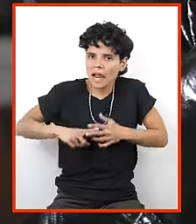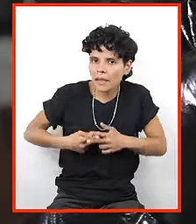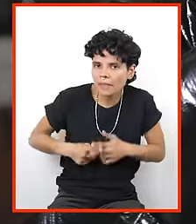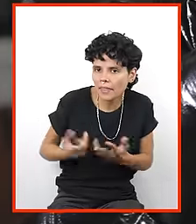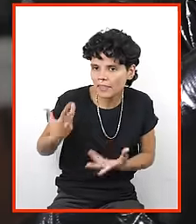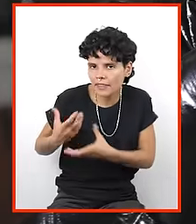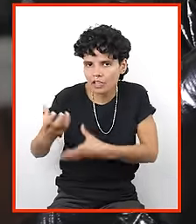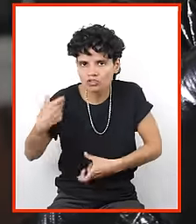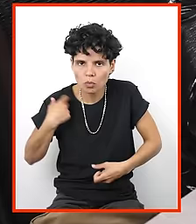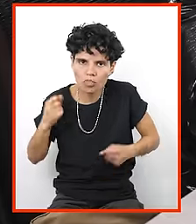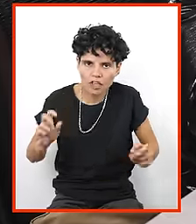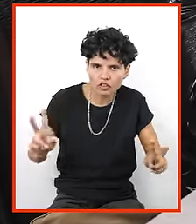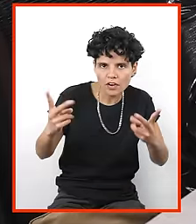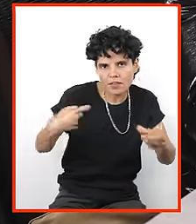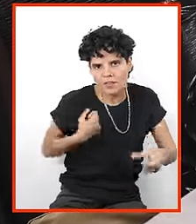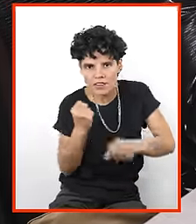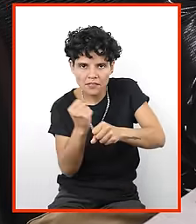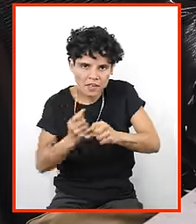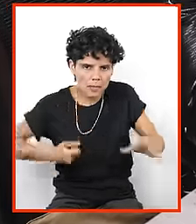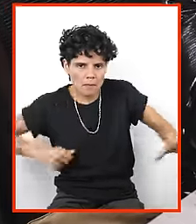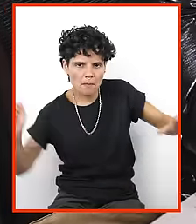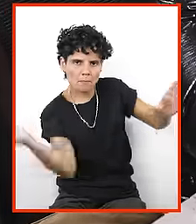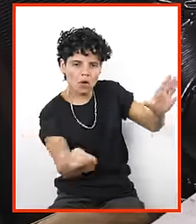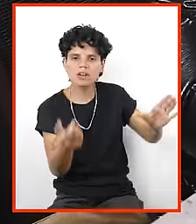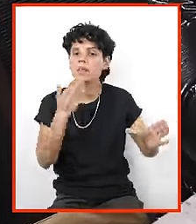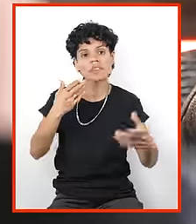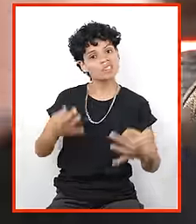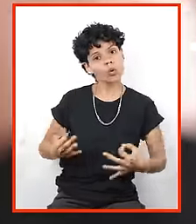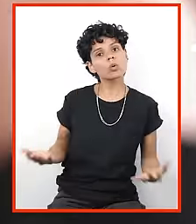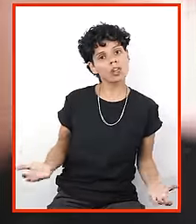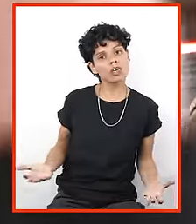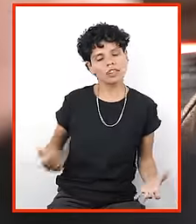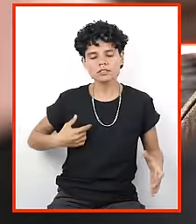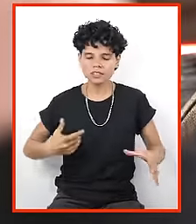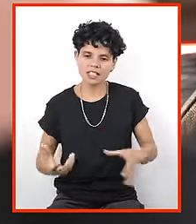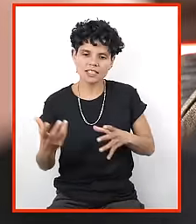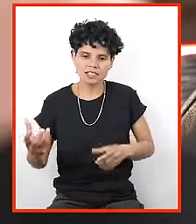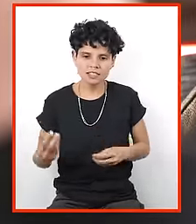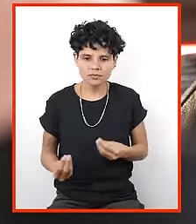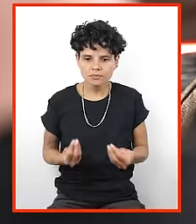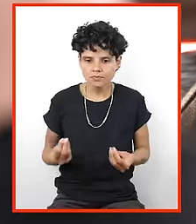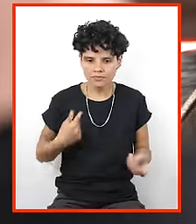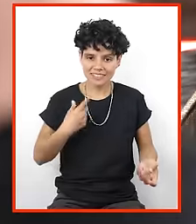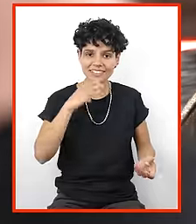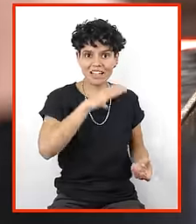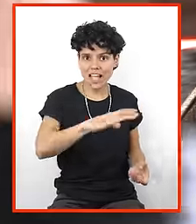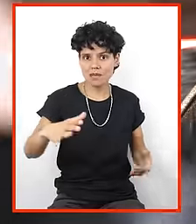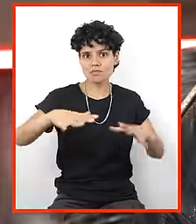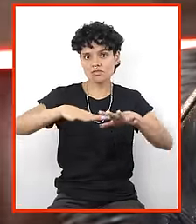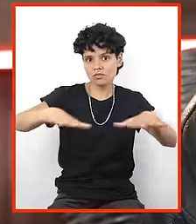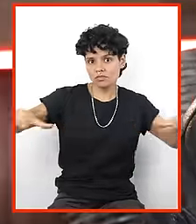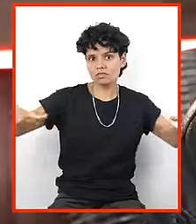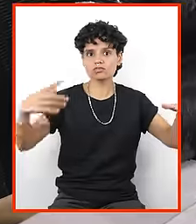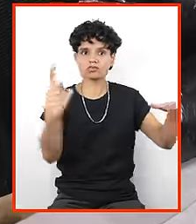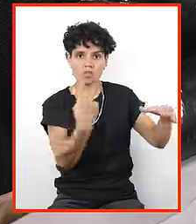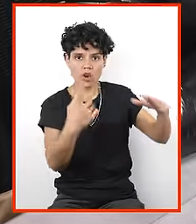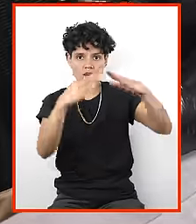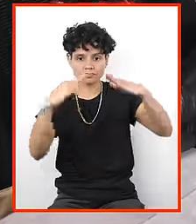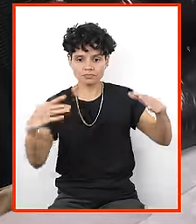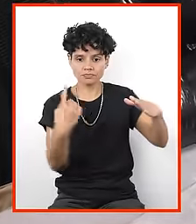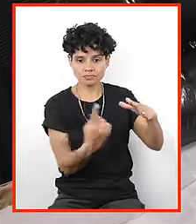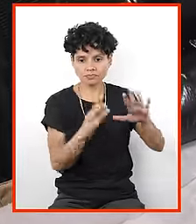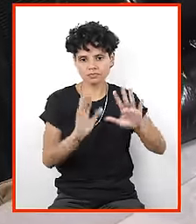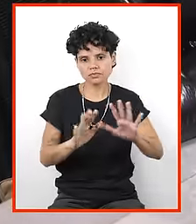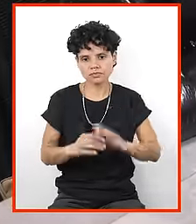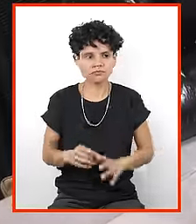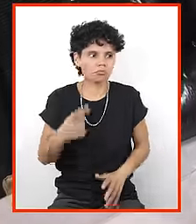po, de supervivencia, de trabajo. Y además de seguridad por cualquier cosa. Y lo que ocurrió es que como vivía sola y yo dije, pucha, en